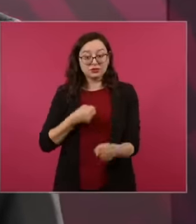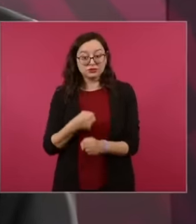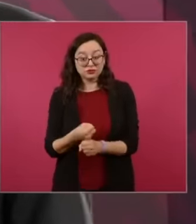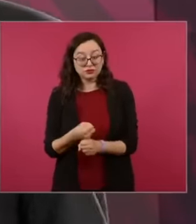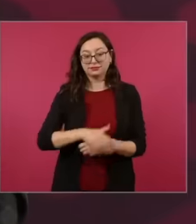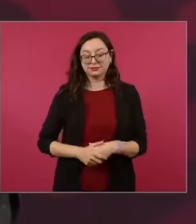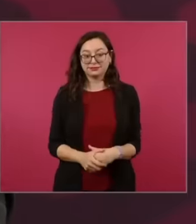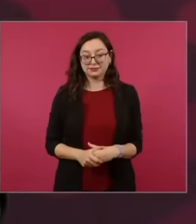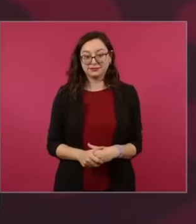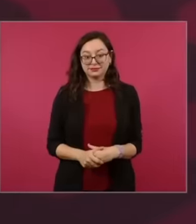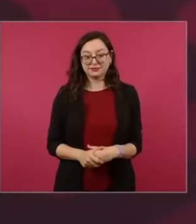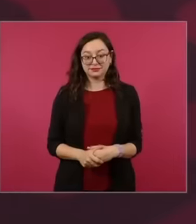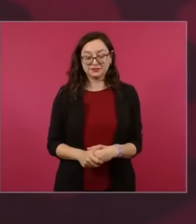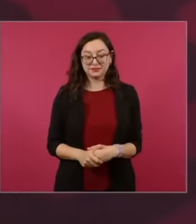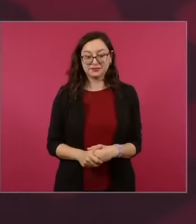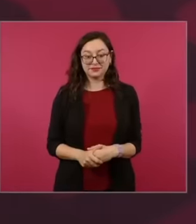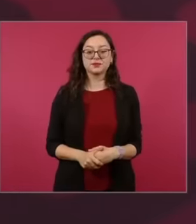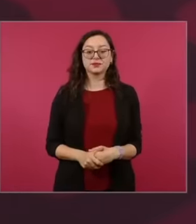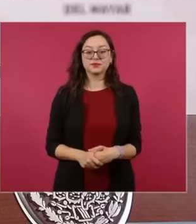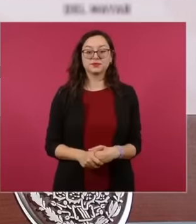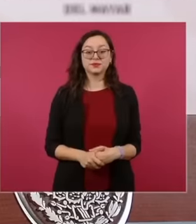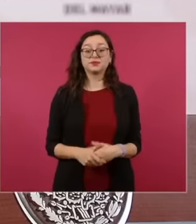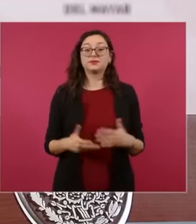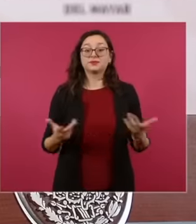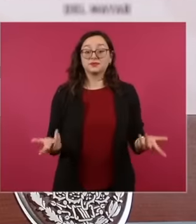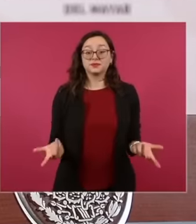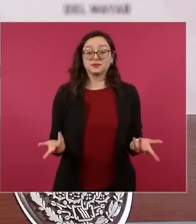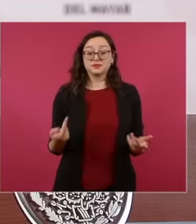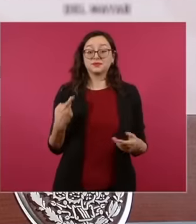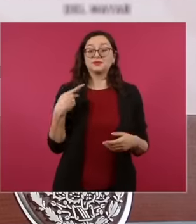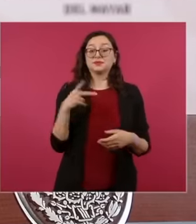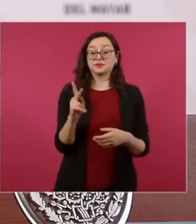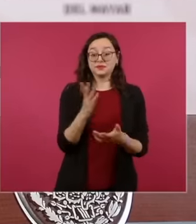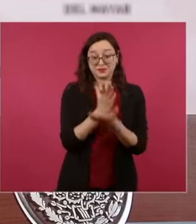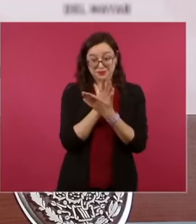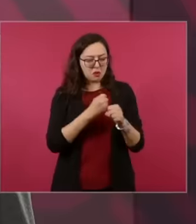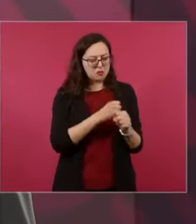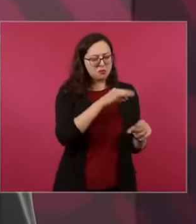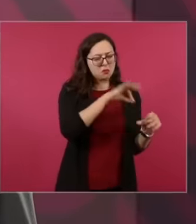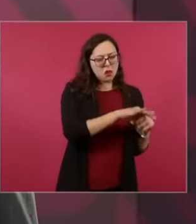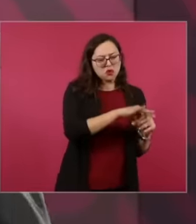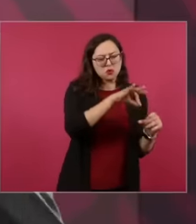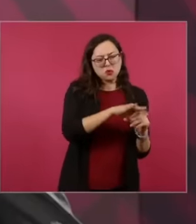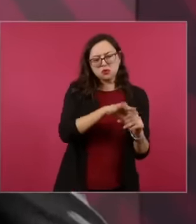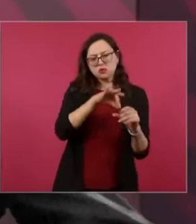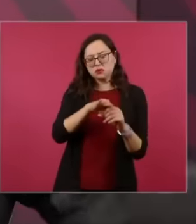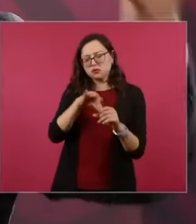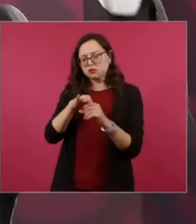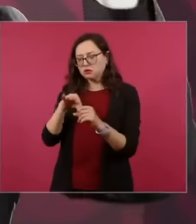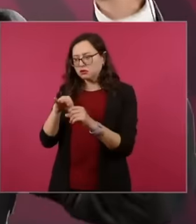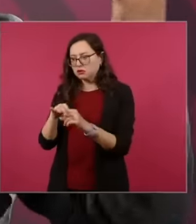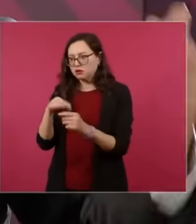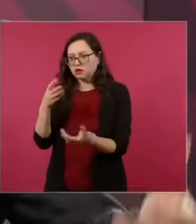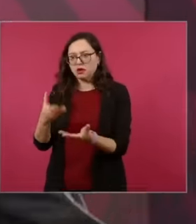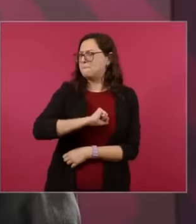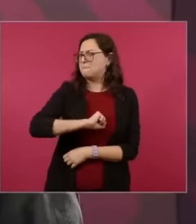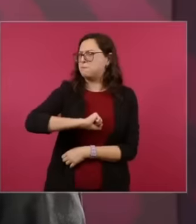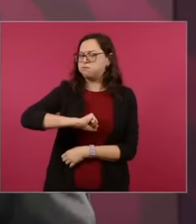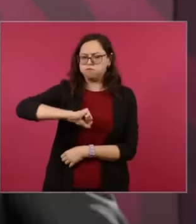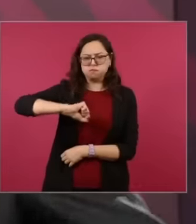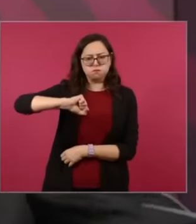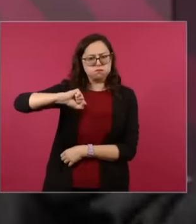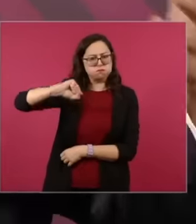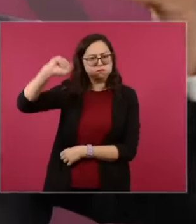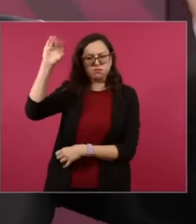además la candidata más votada en la historia de México, la que obtiene más votos